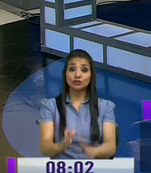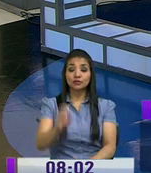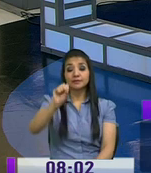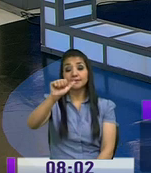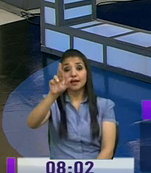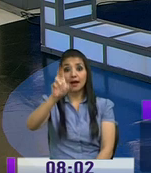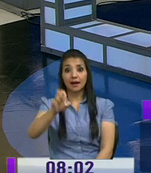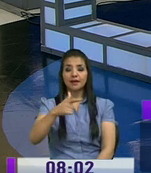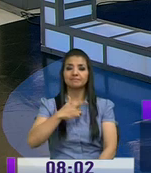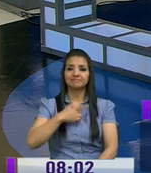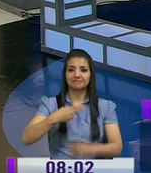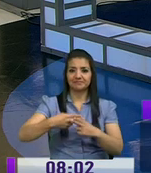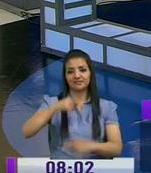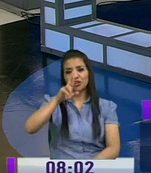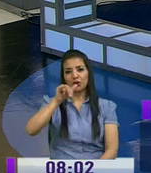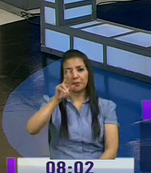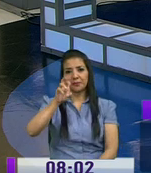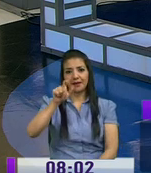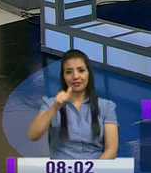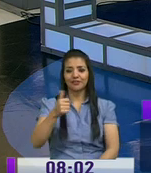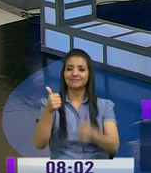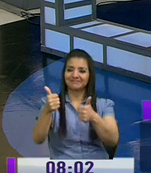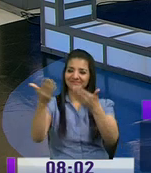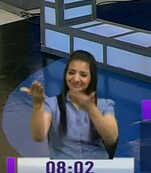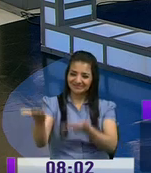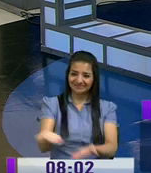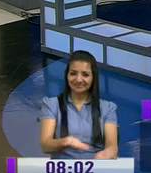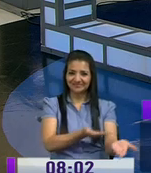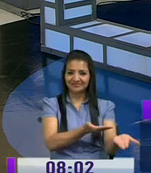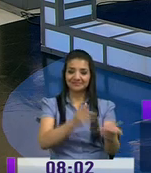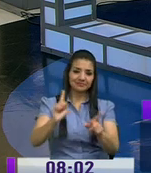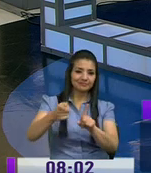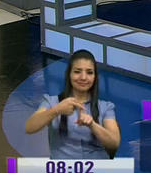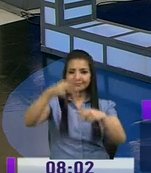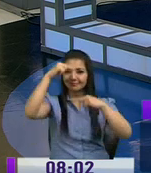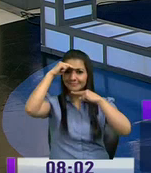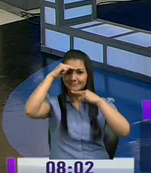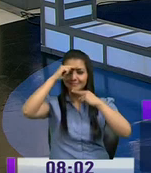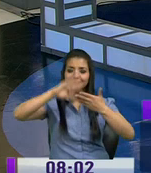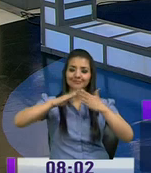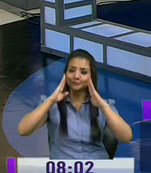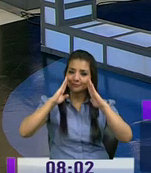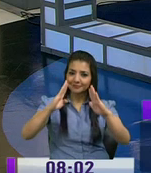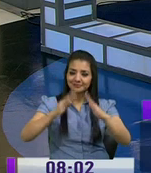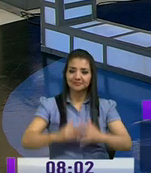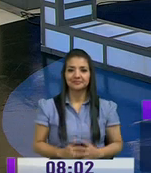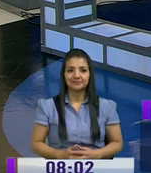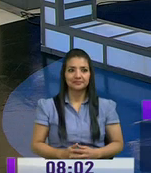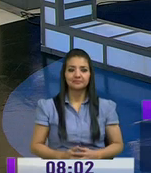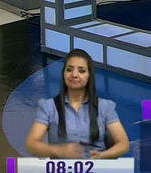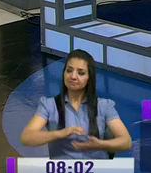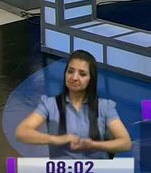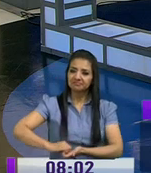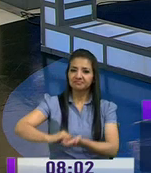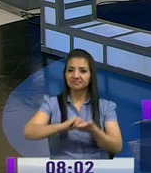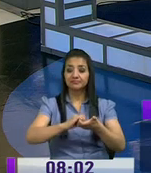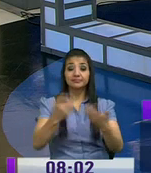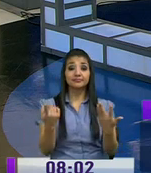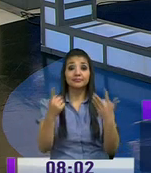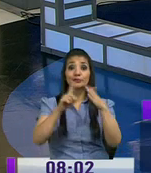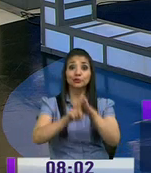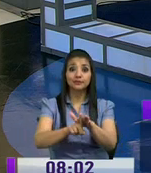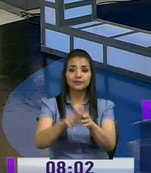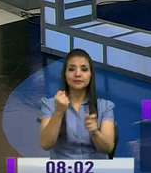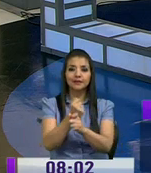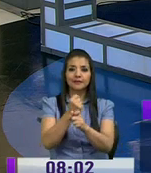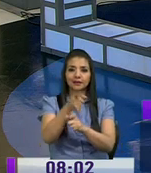Naranjo, quien les habla, Roberto Álvarez Vandenberg, les damos la bienvenida al primer noticiero de la comunidad. Solidarios, inclusivos,